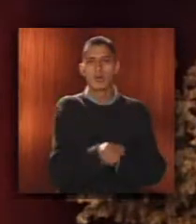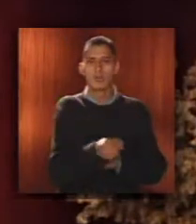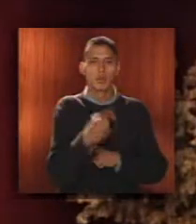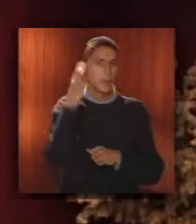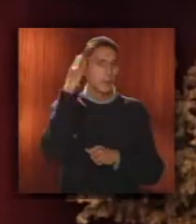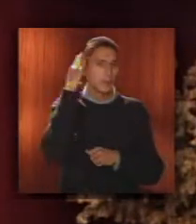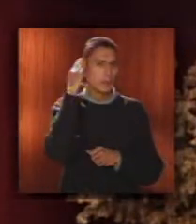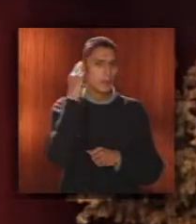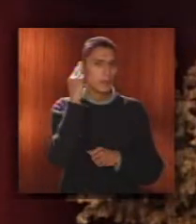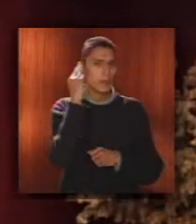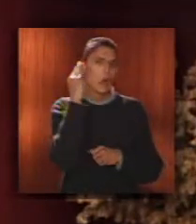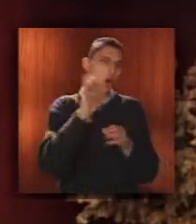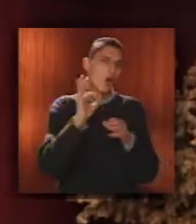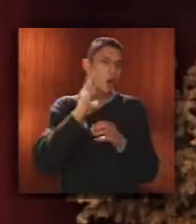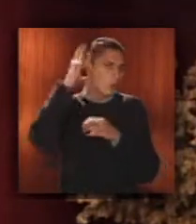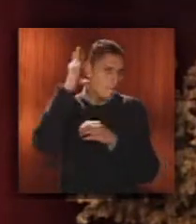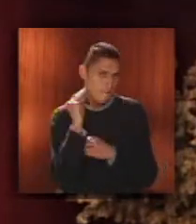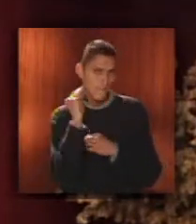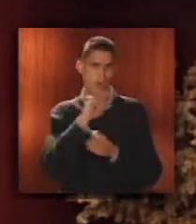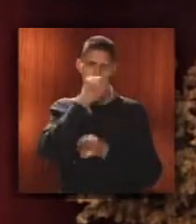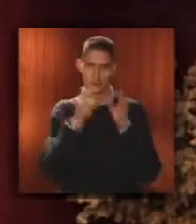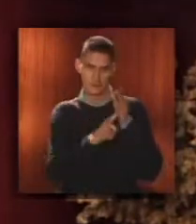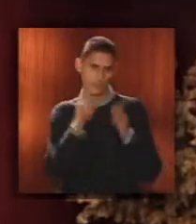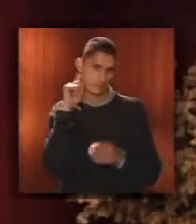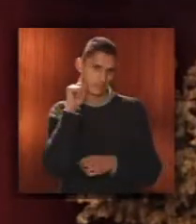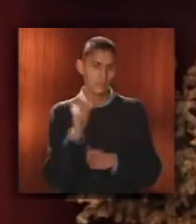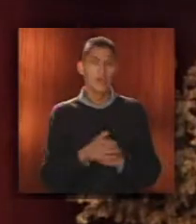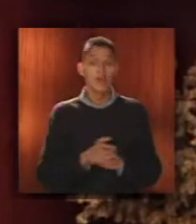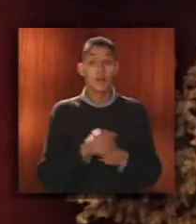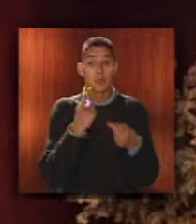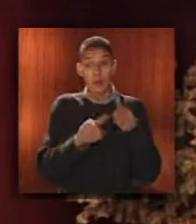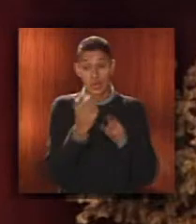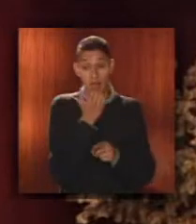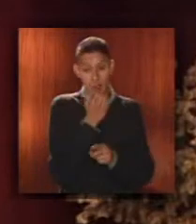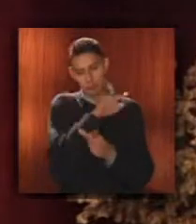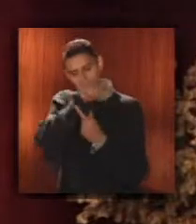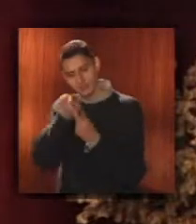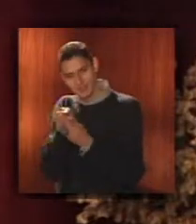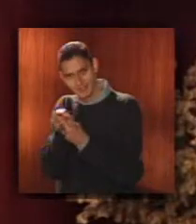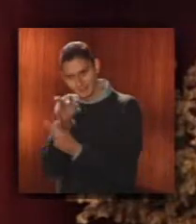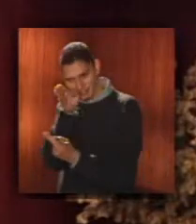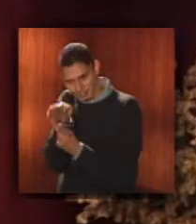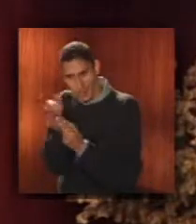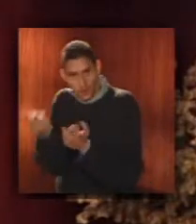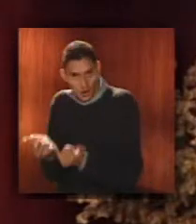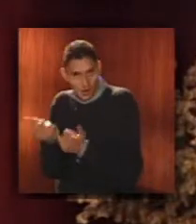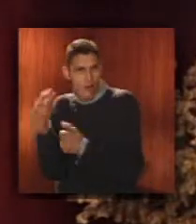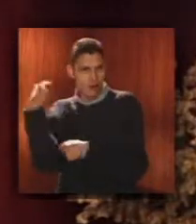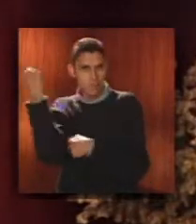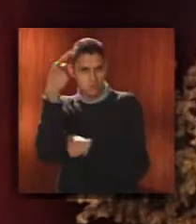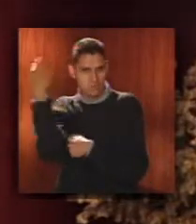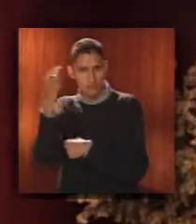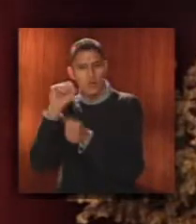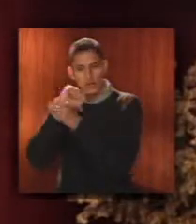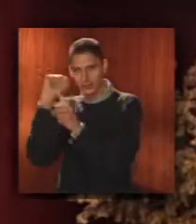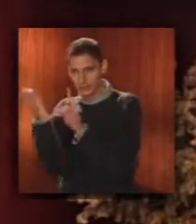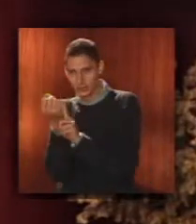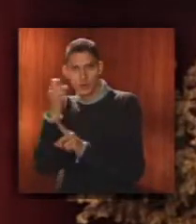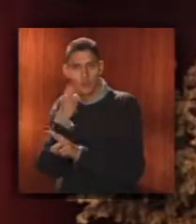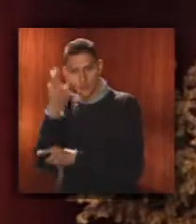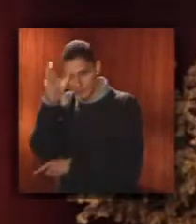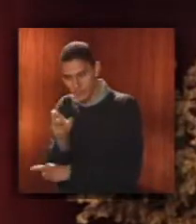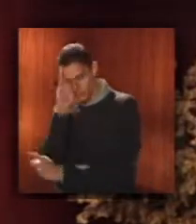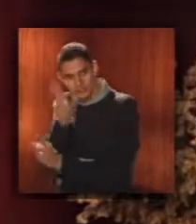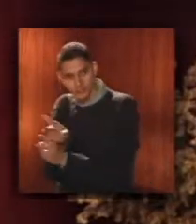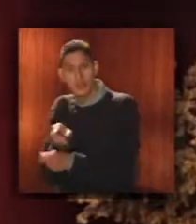por tener una disminución o una pérdida total de la audición. Pero si miramos el enfoque que se maneja actualmente, que es un